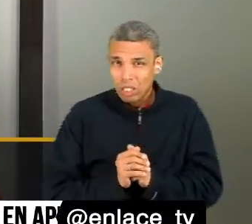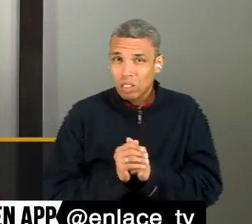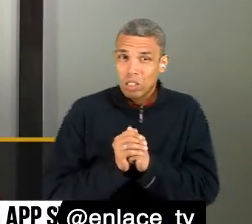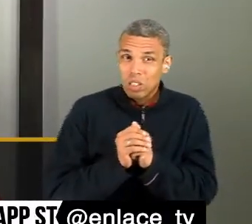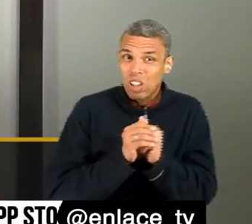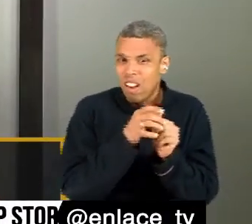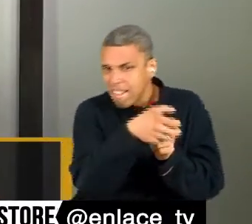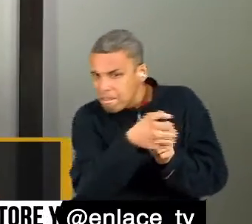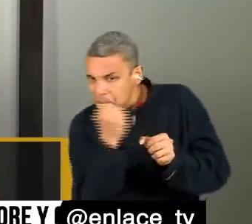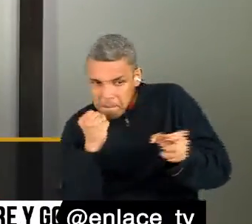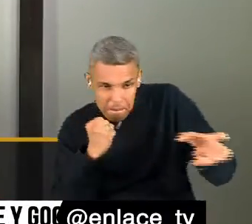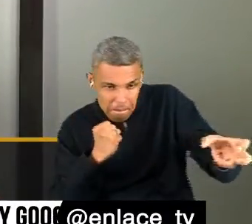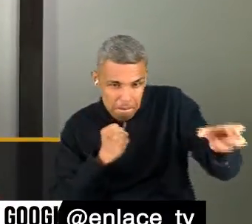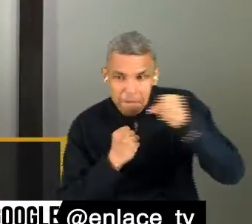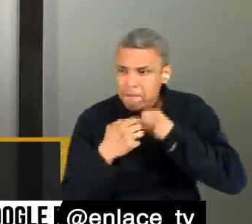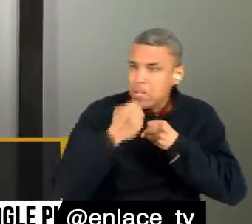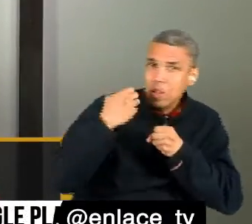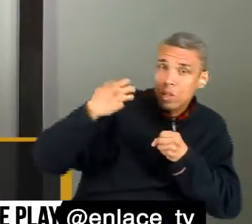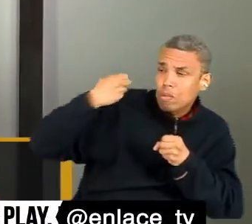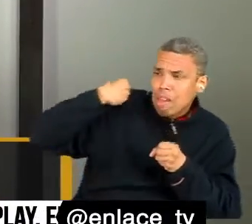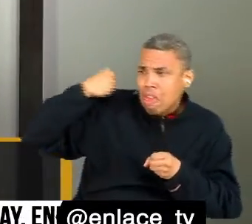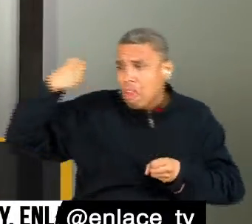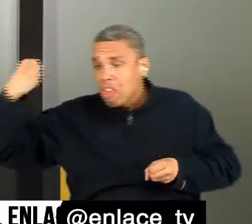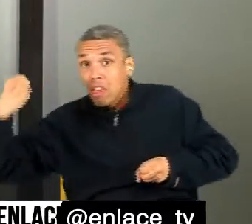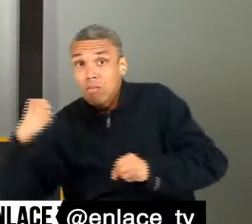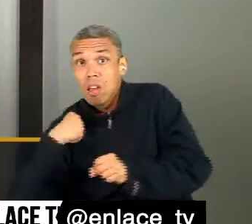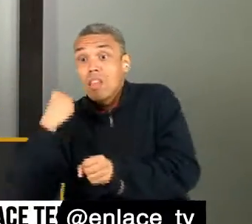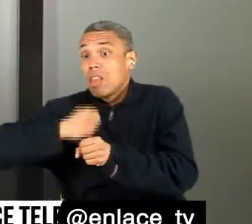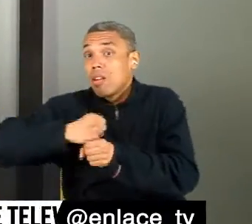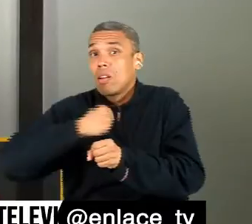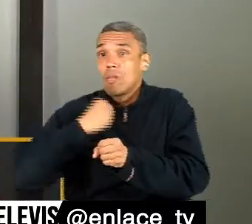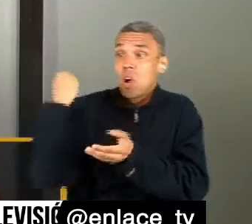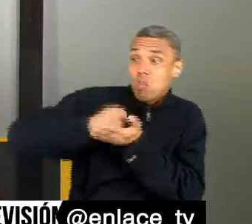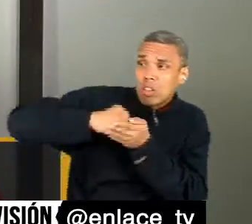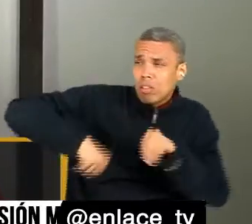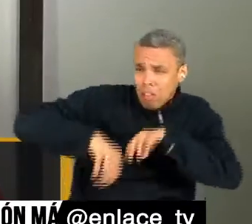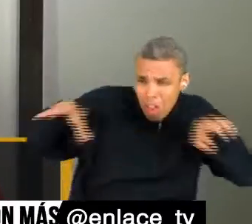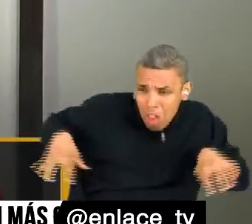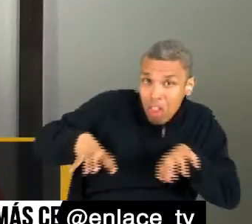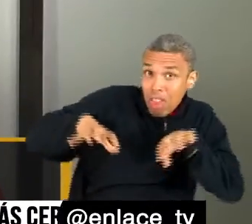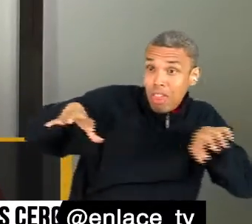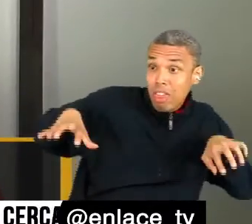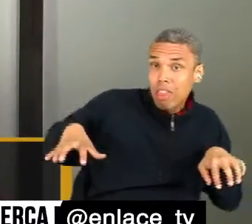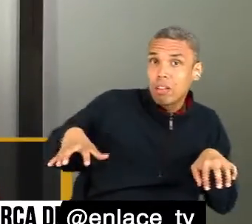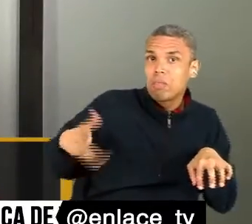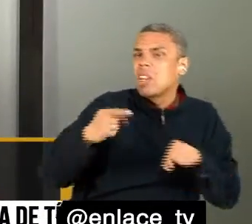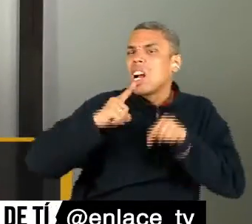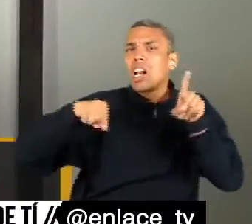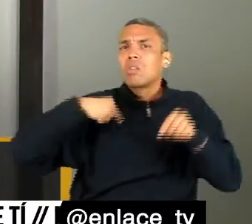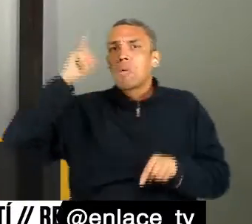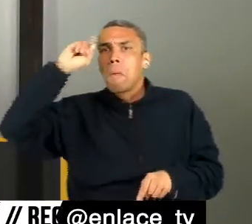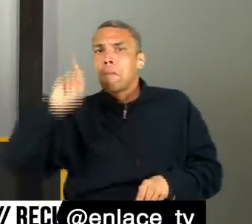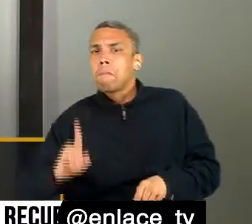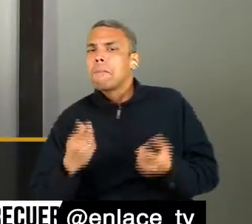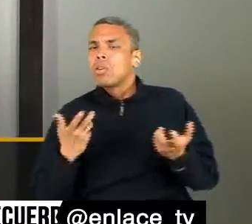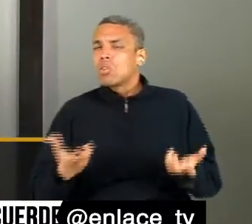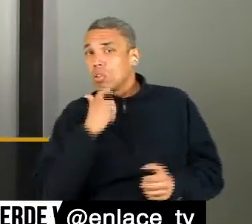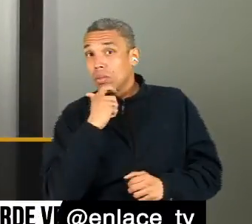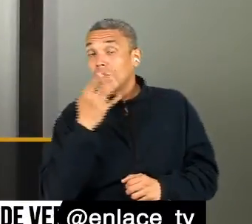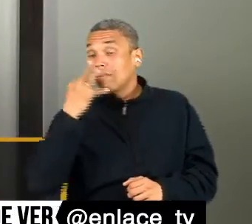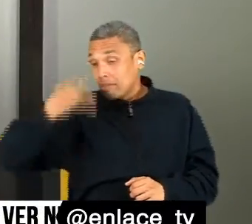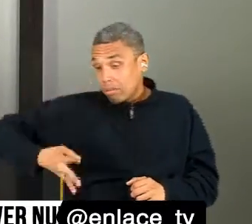personas, y por lo cual es importante que se dé a conocer dentro de las administraciones a nivel de los funcionarios que tienen